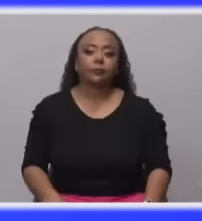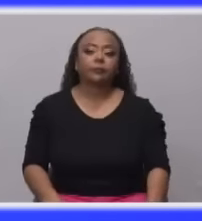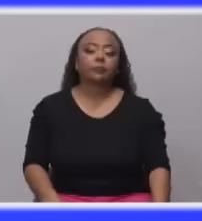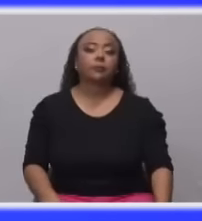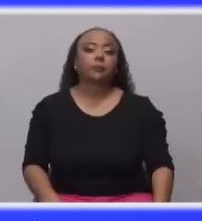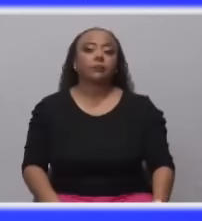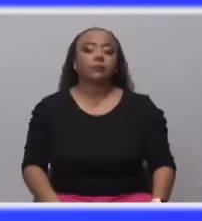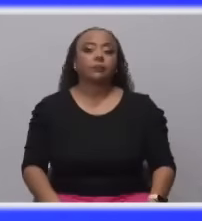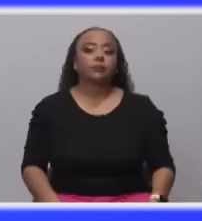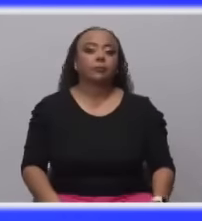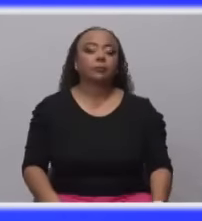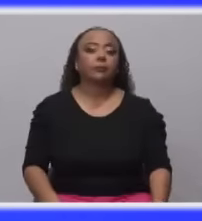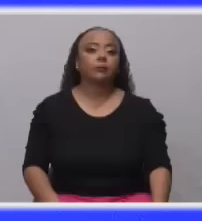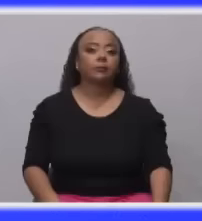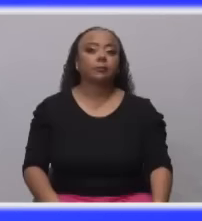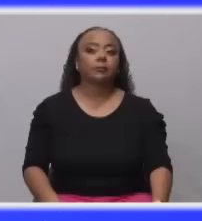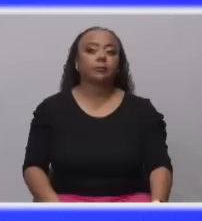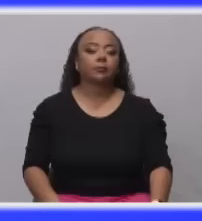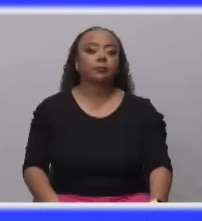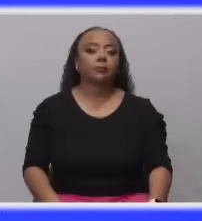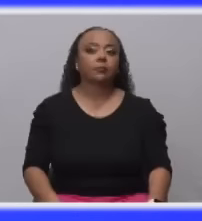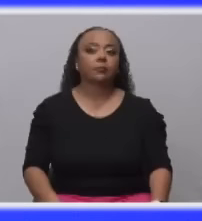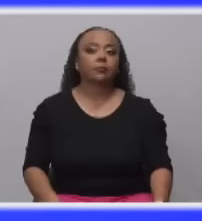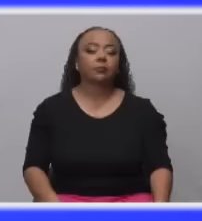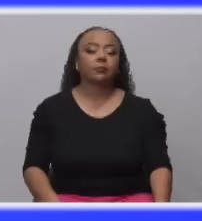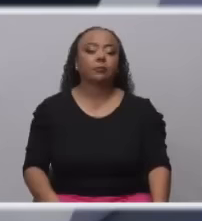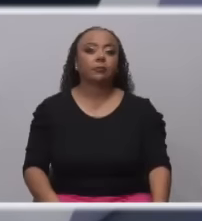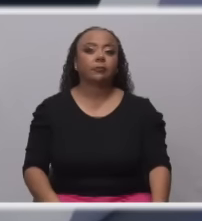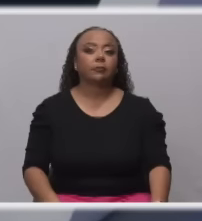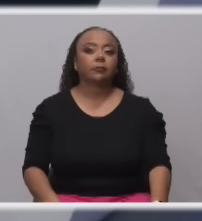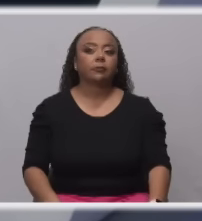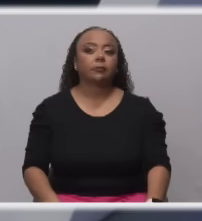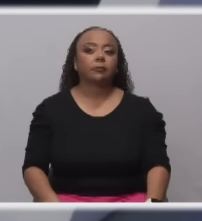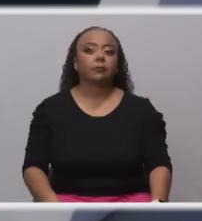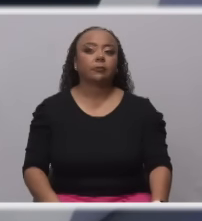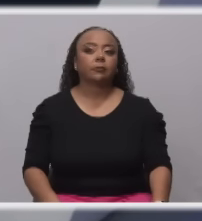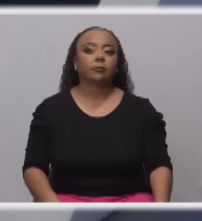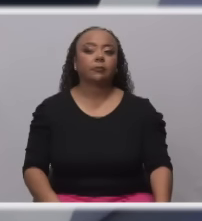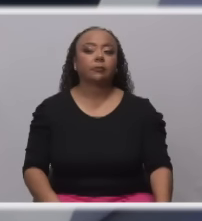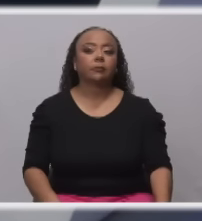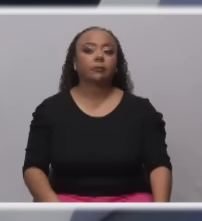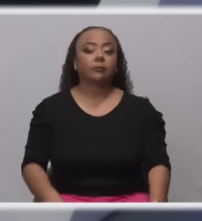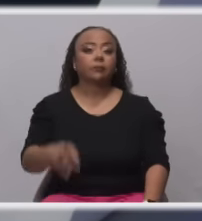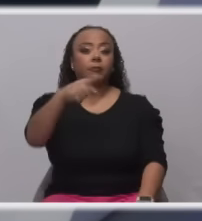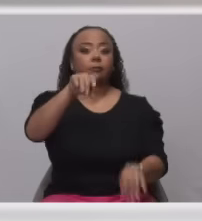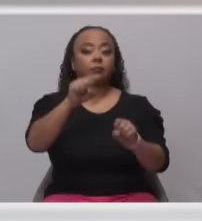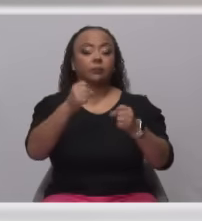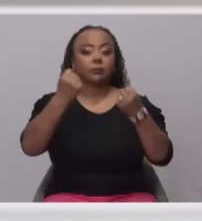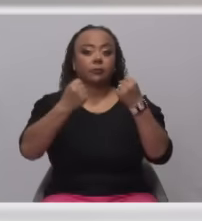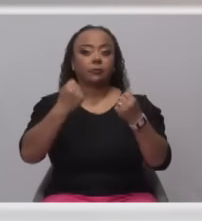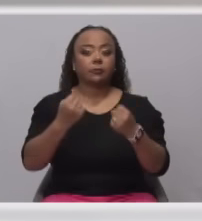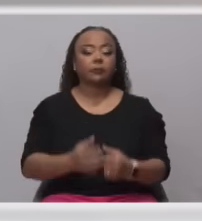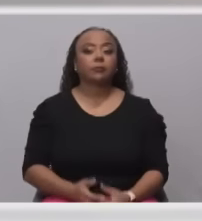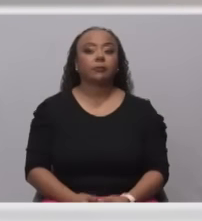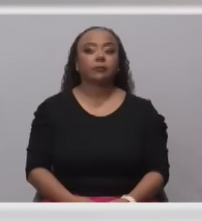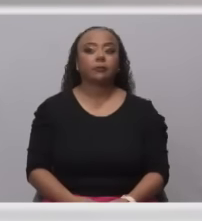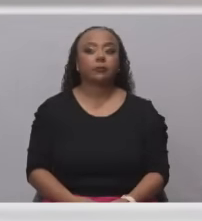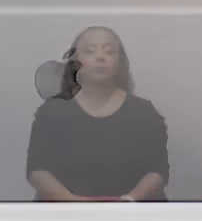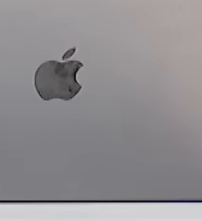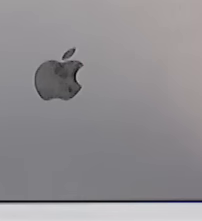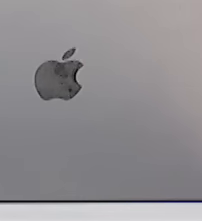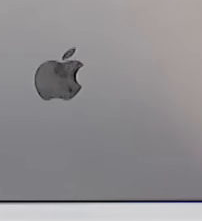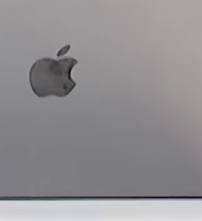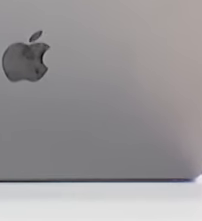Ahí está sí eh Bueno por cierto les quiero contar que ustedes podrían conducir un poderoso byd han